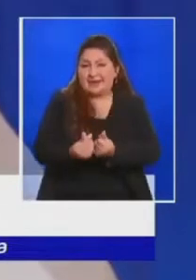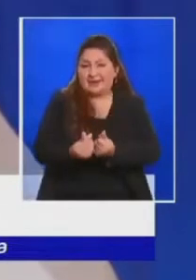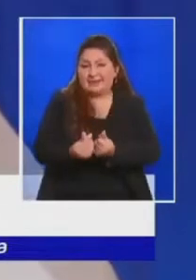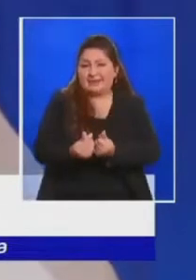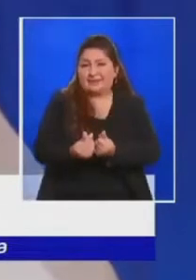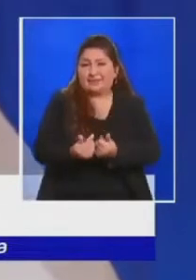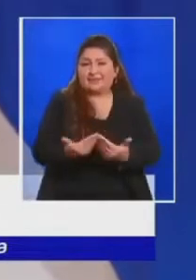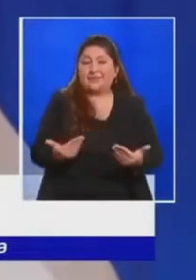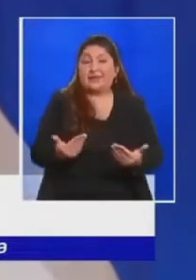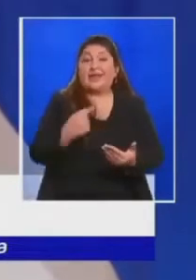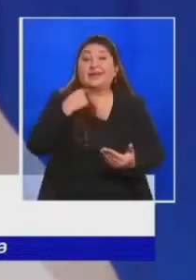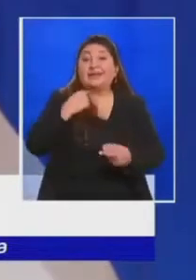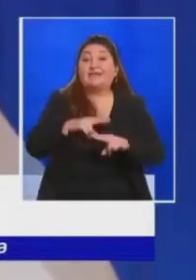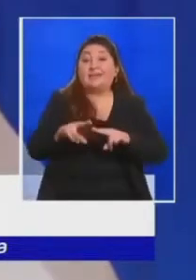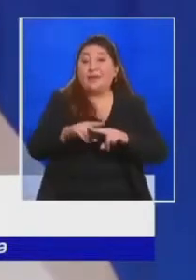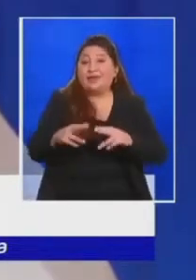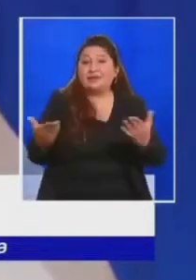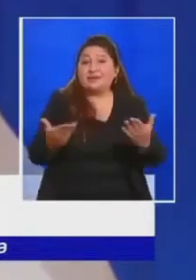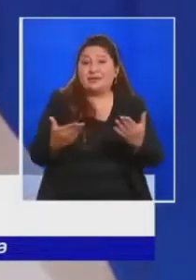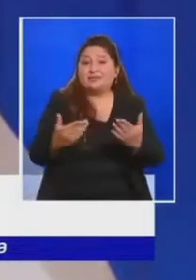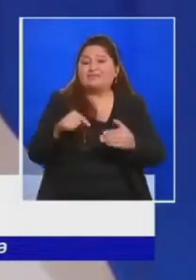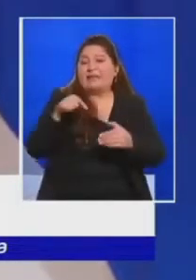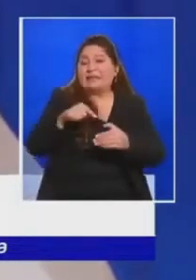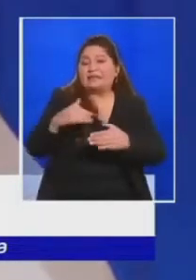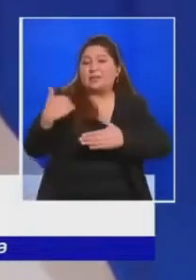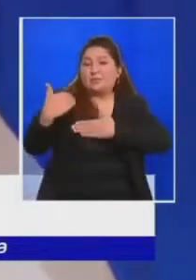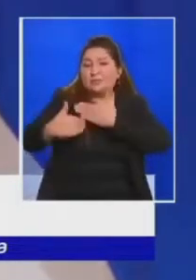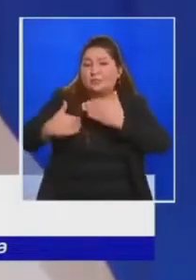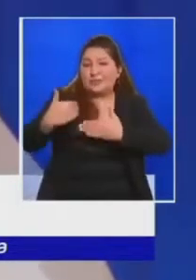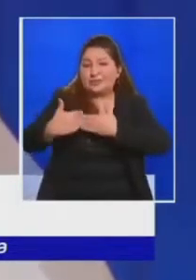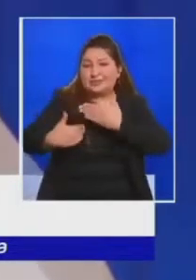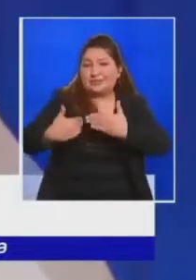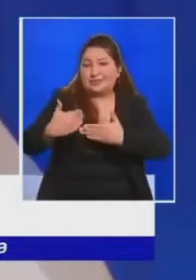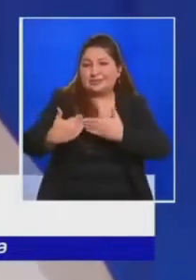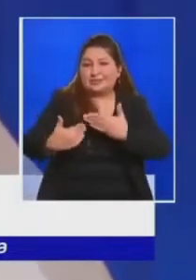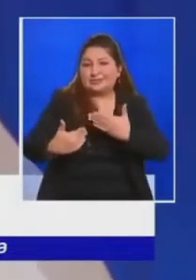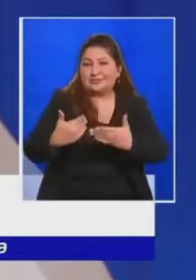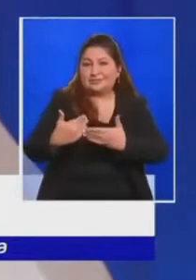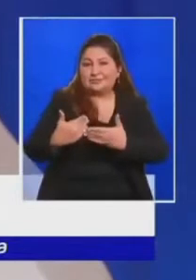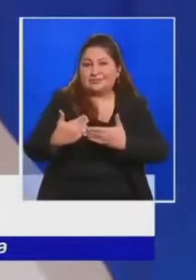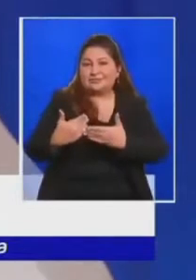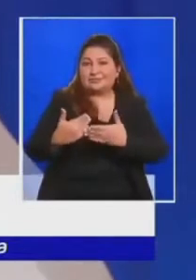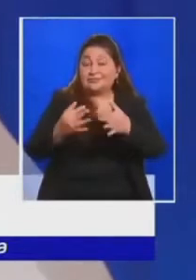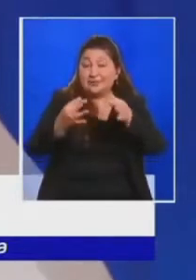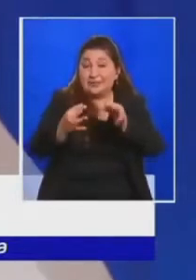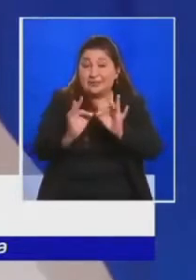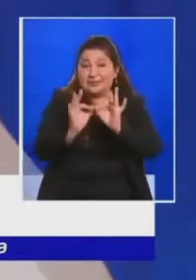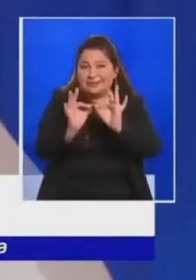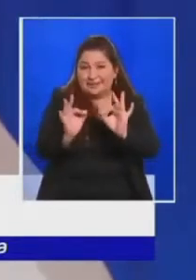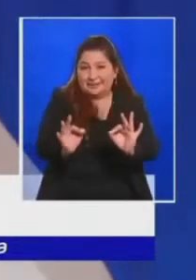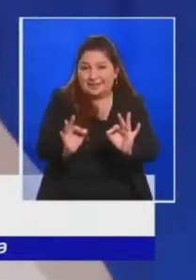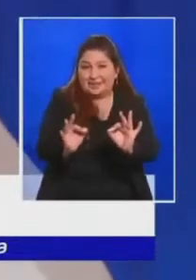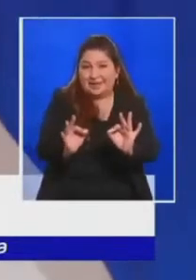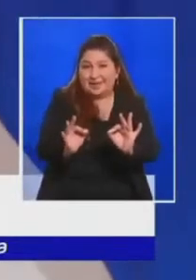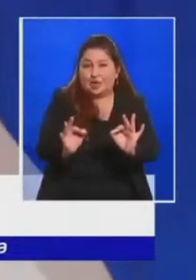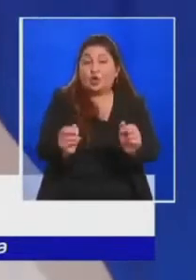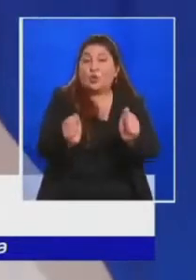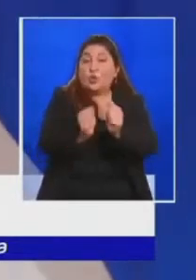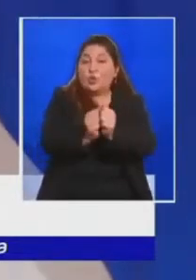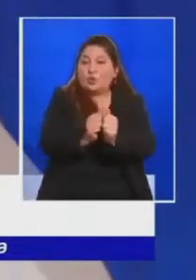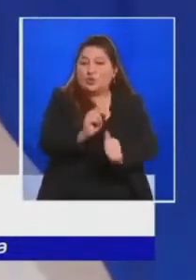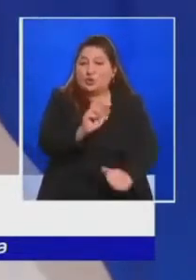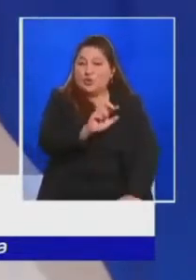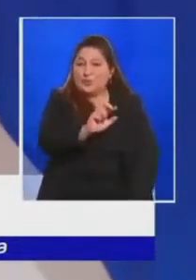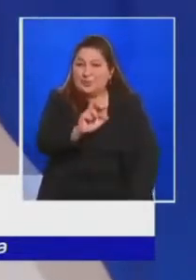con el resto? Es un proceso que a través de un proceso determinado con los propios apoderados vamos a